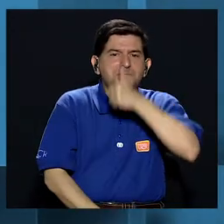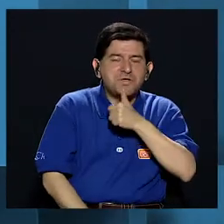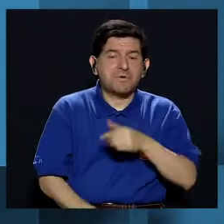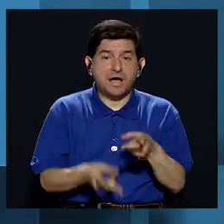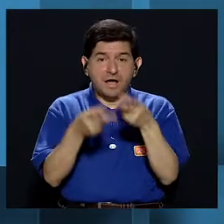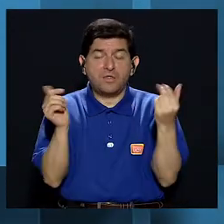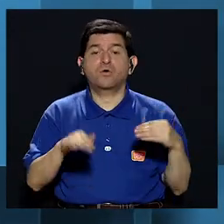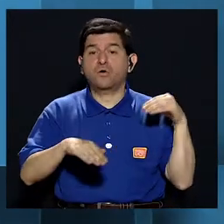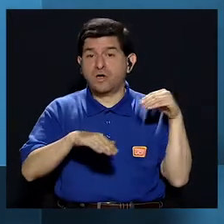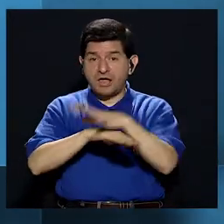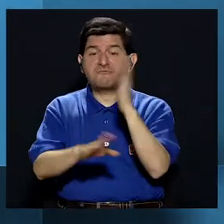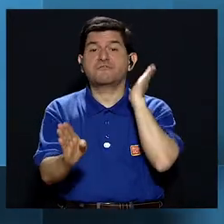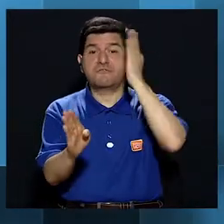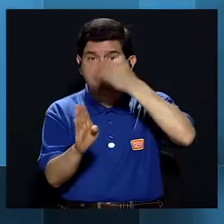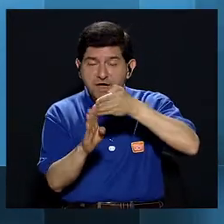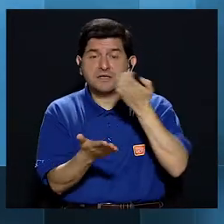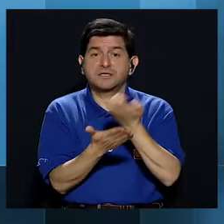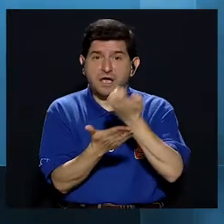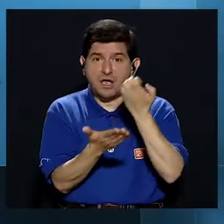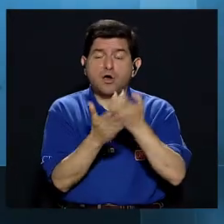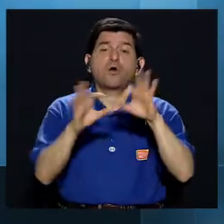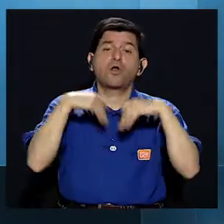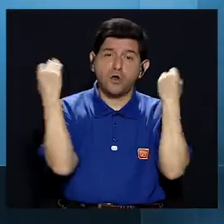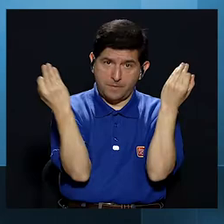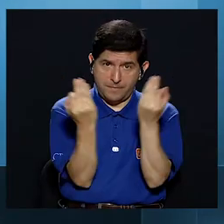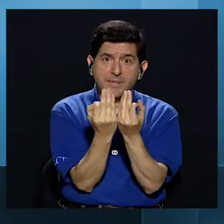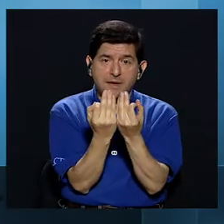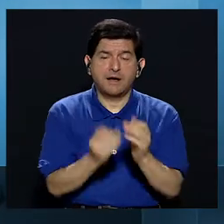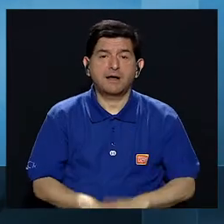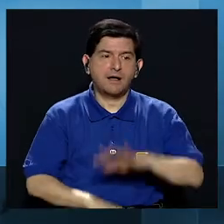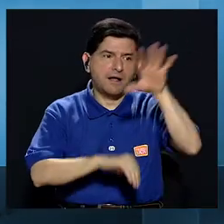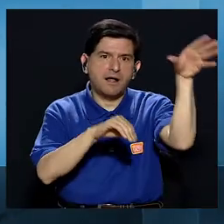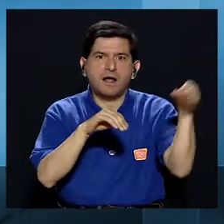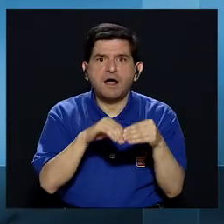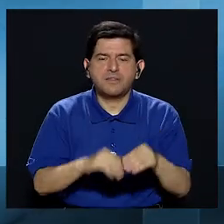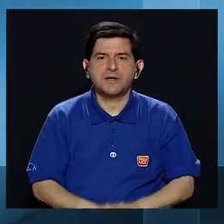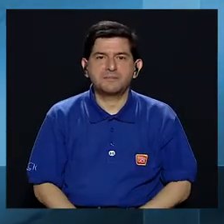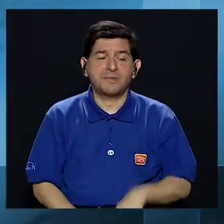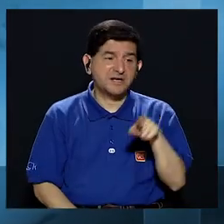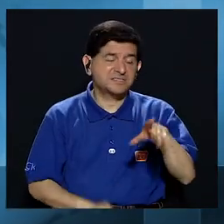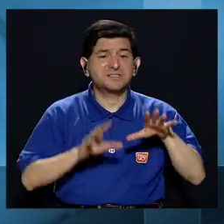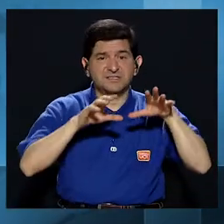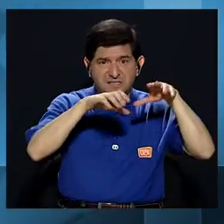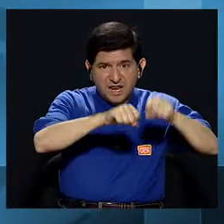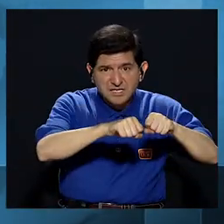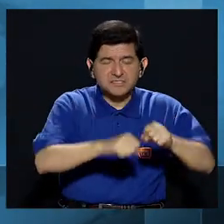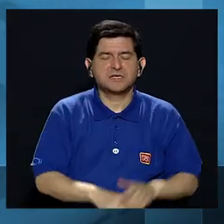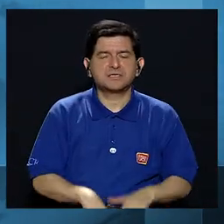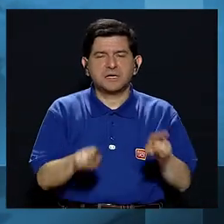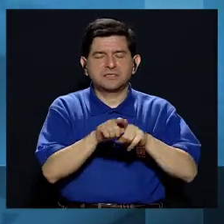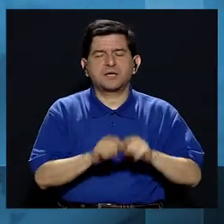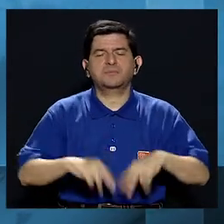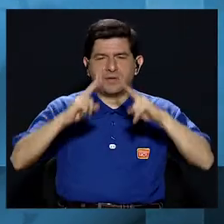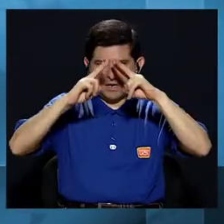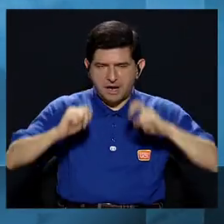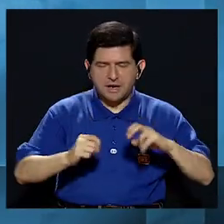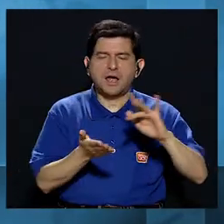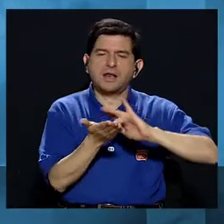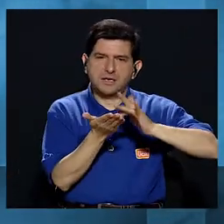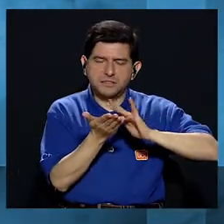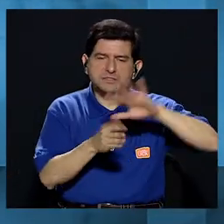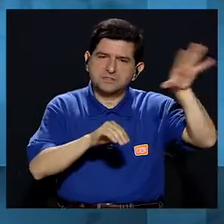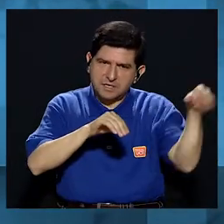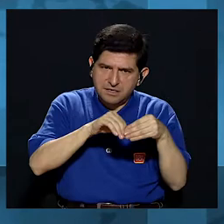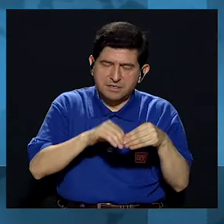tienen repercusión directa en la economía familiar, pues además de la consulta hay que sumar el costo de exámenes y medicamentos